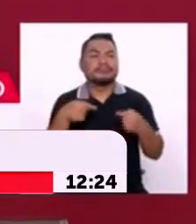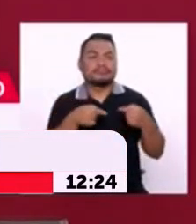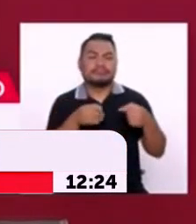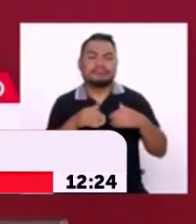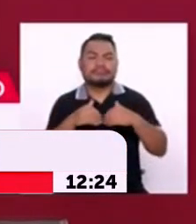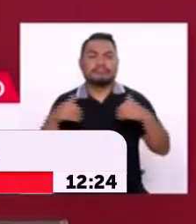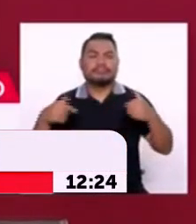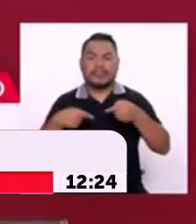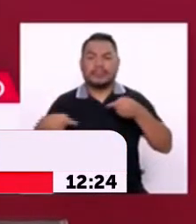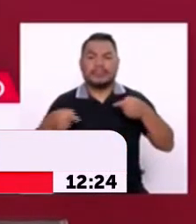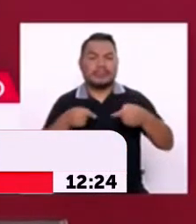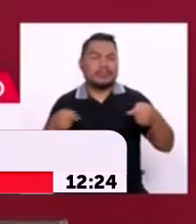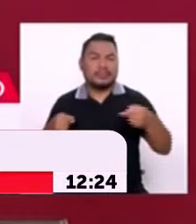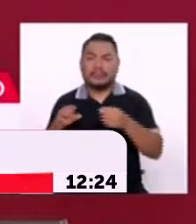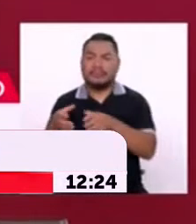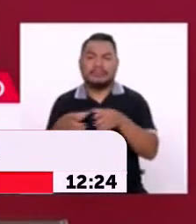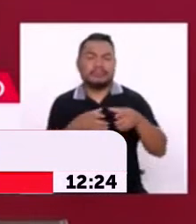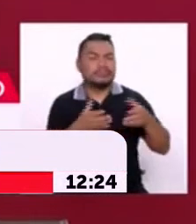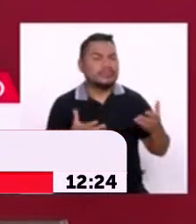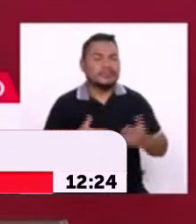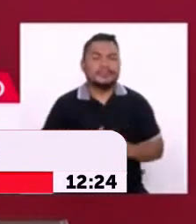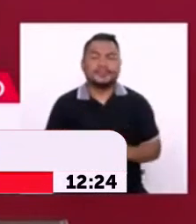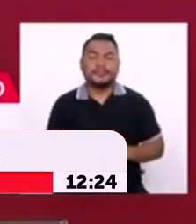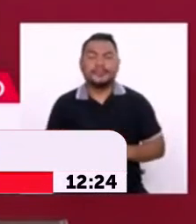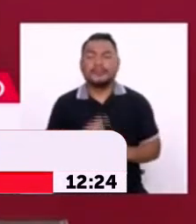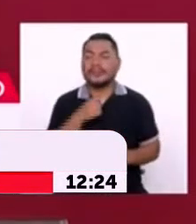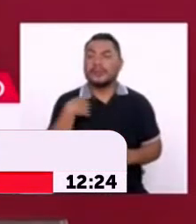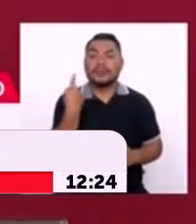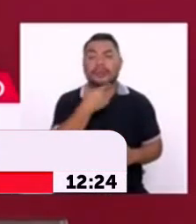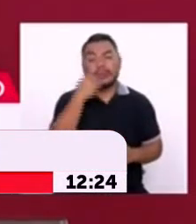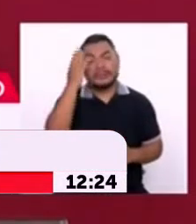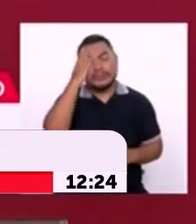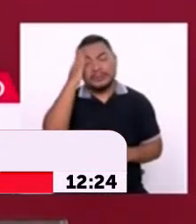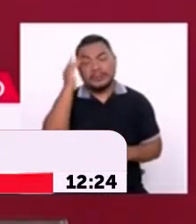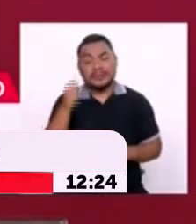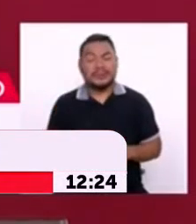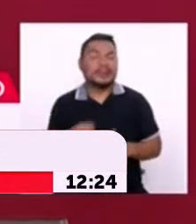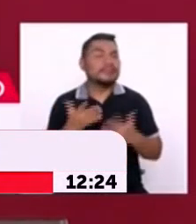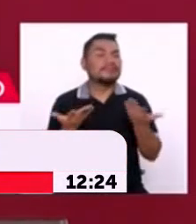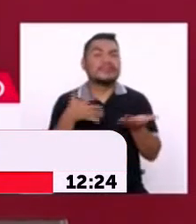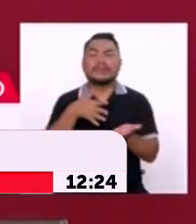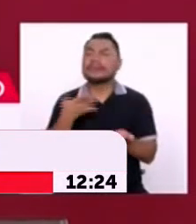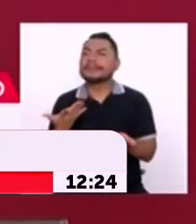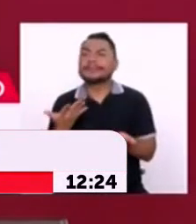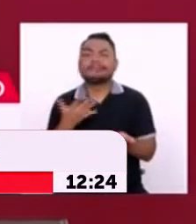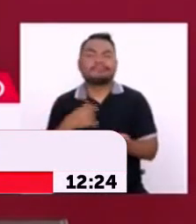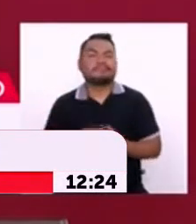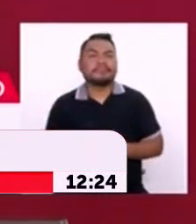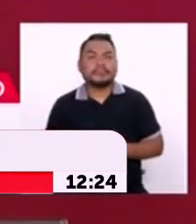dividen y nos polarizan. Todos sabemos que la inestabilidad